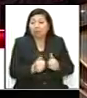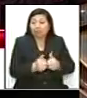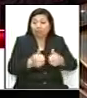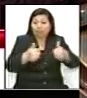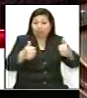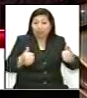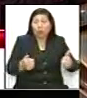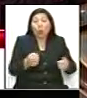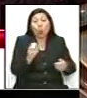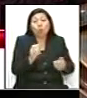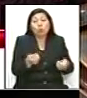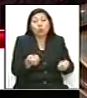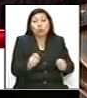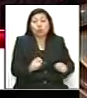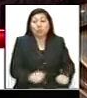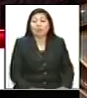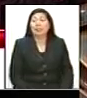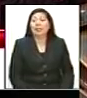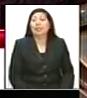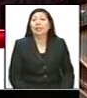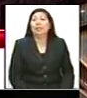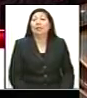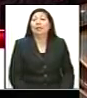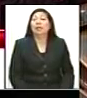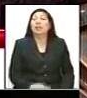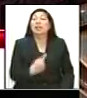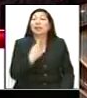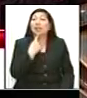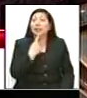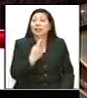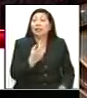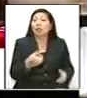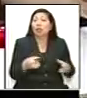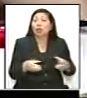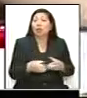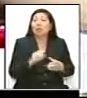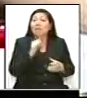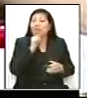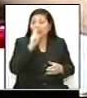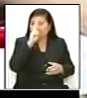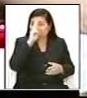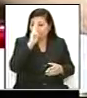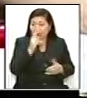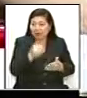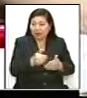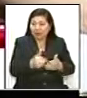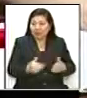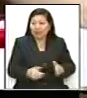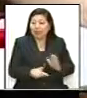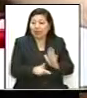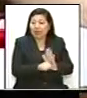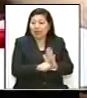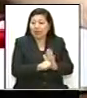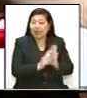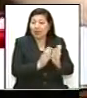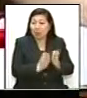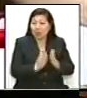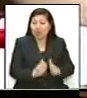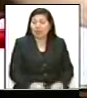o suspendido. Y esos supuestos son los siguientes. Comisión de falta grave prevista en la ley